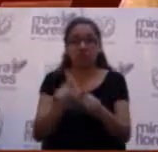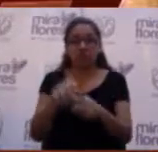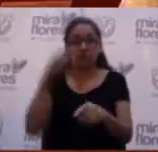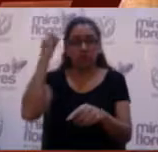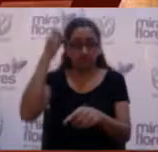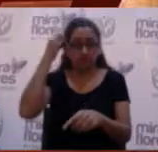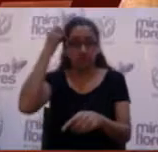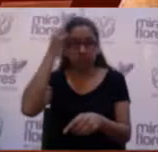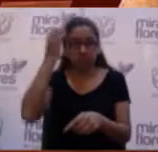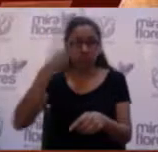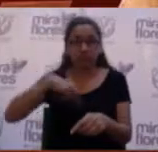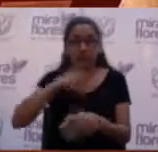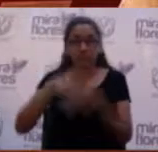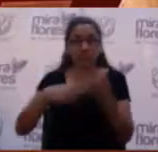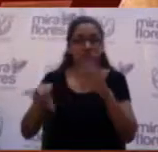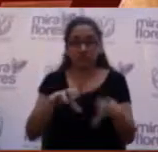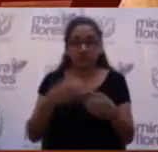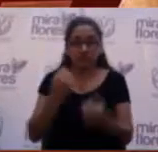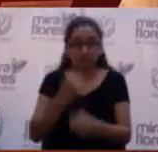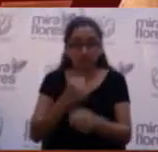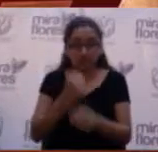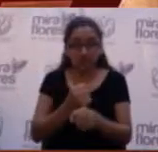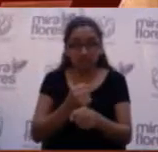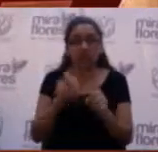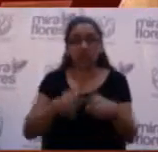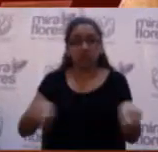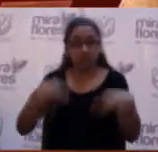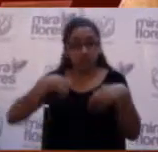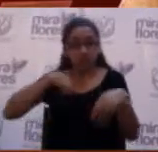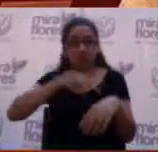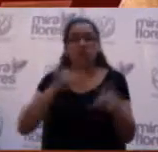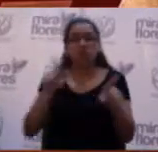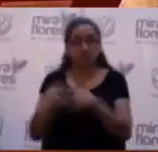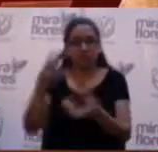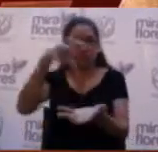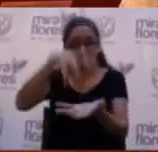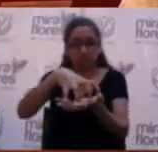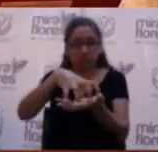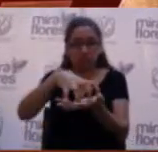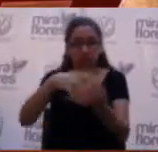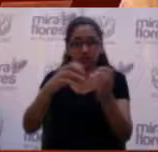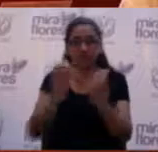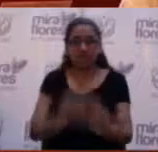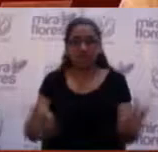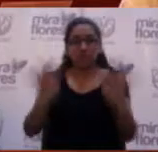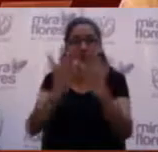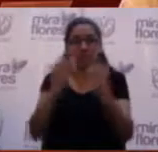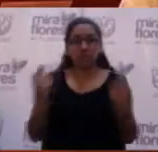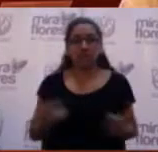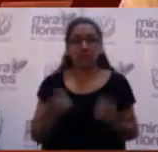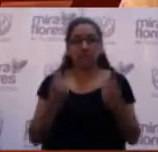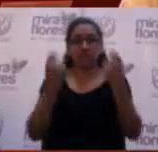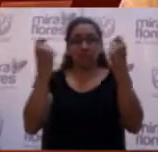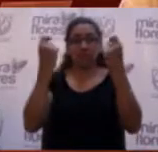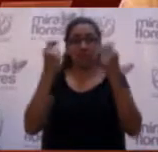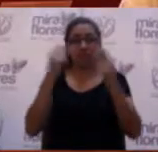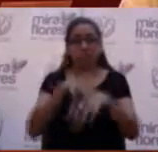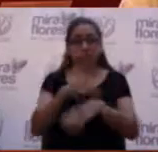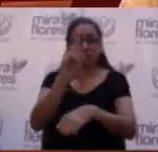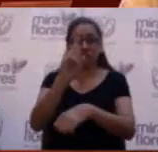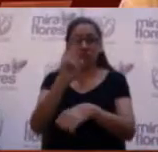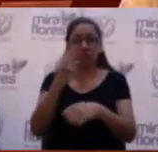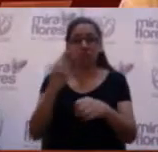cosas que estamos haciendo, tener un día central también para celebrar la educación a lo largo de toda la vida. Muy bien, eso